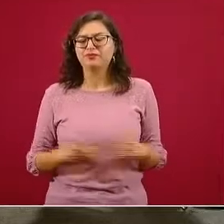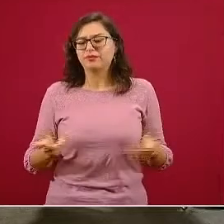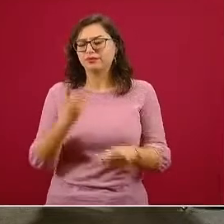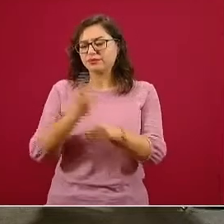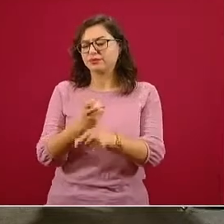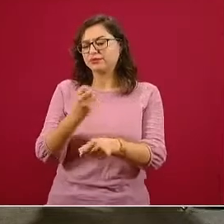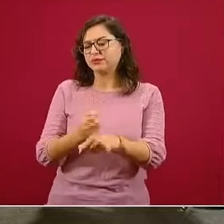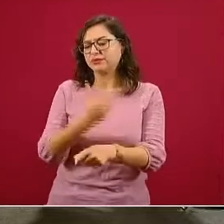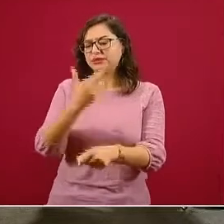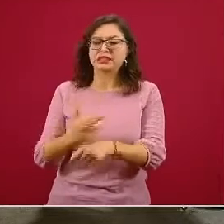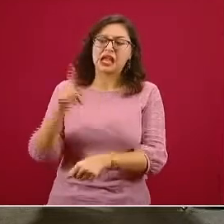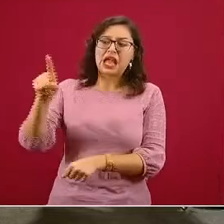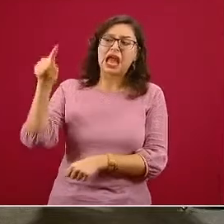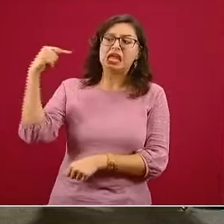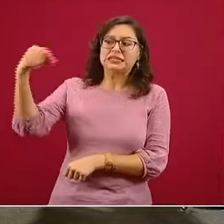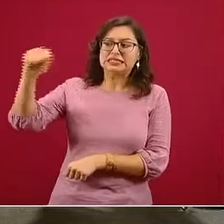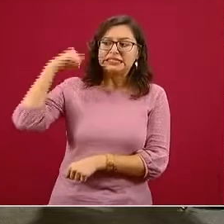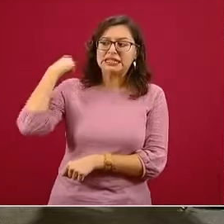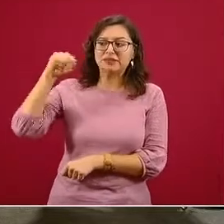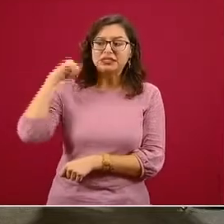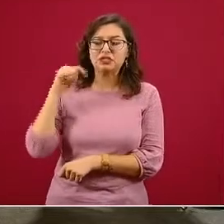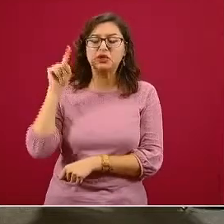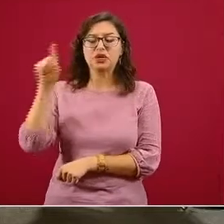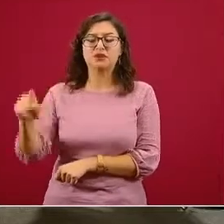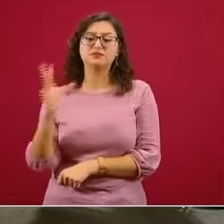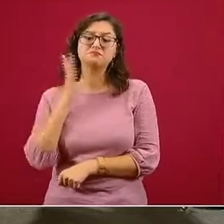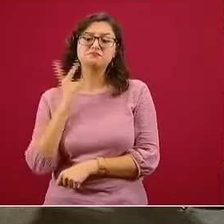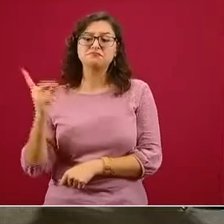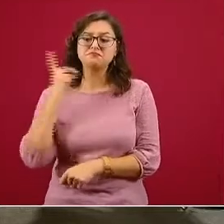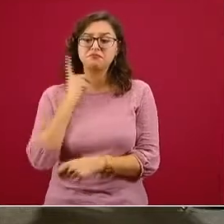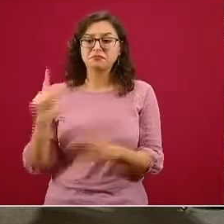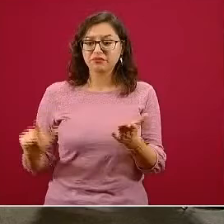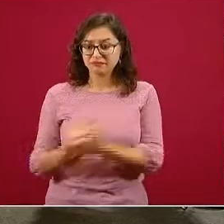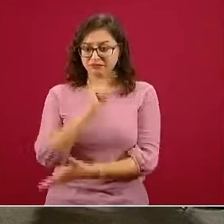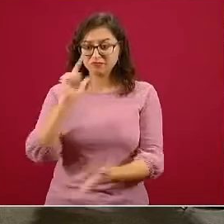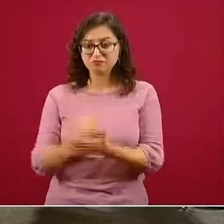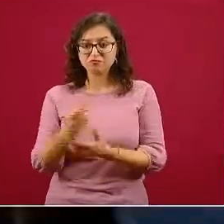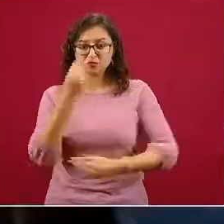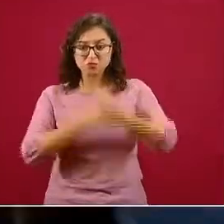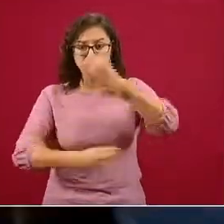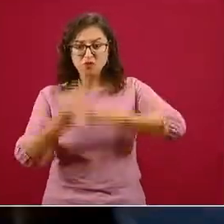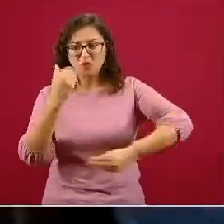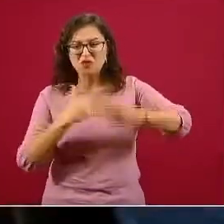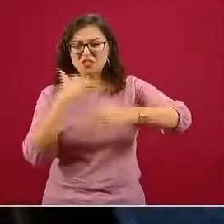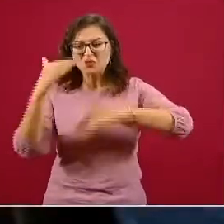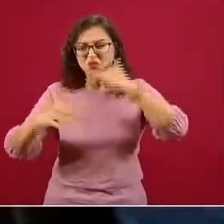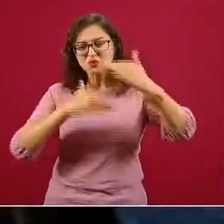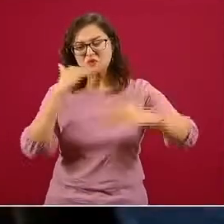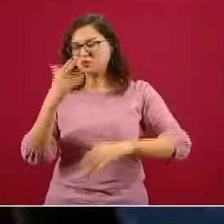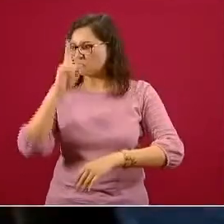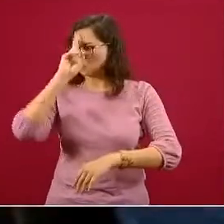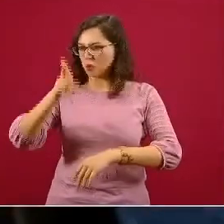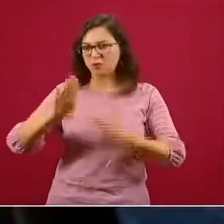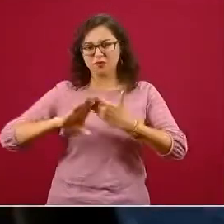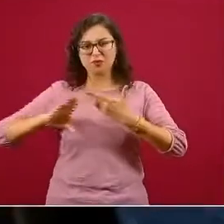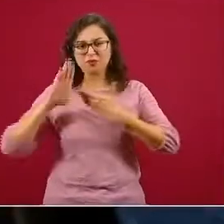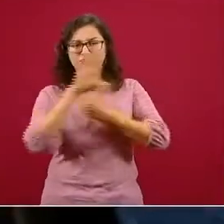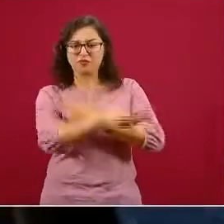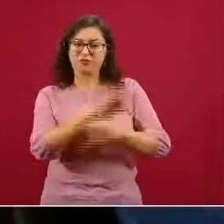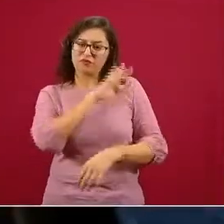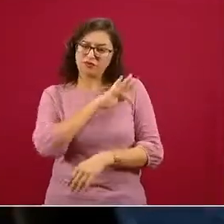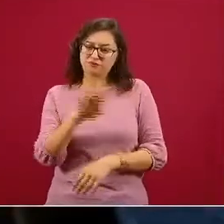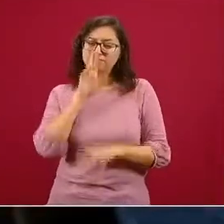segundo estado donde su Congreso aprueba la ley antichatarra. Y rápido, si es que da